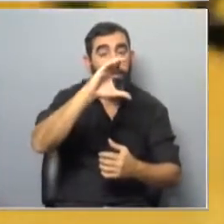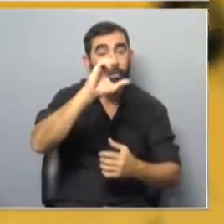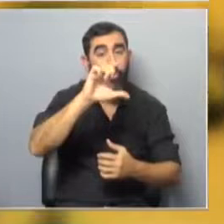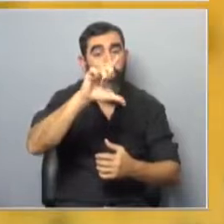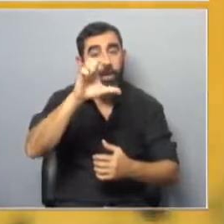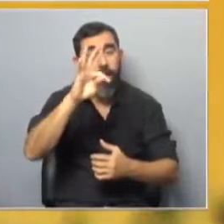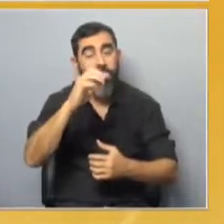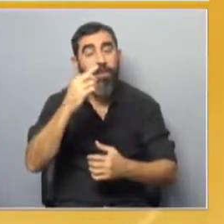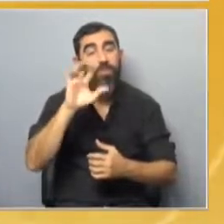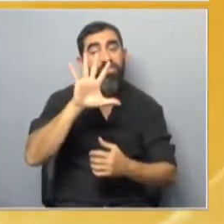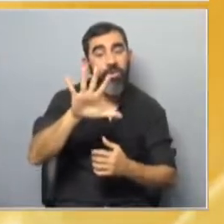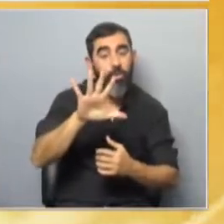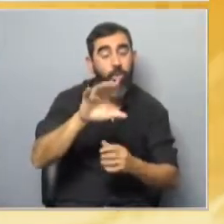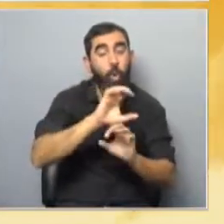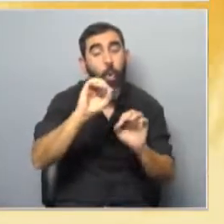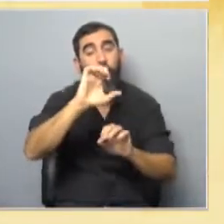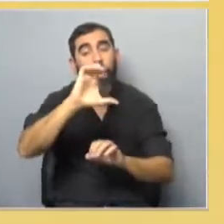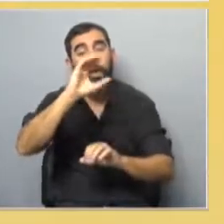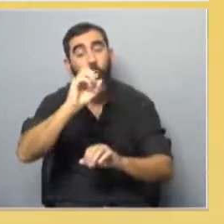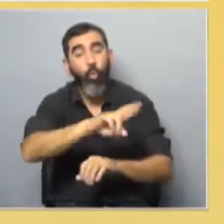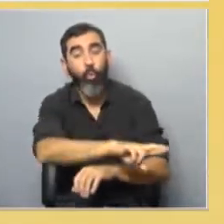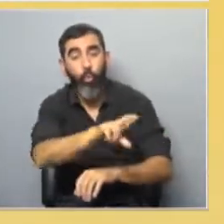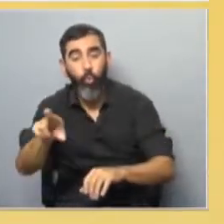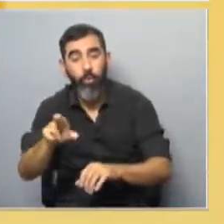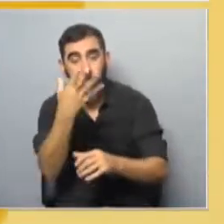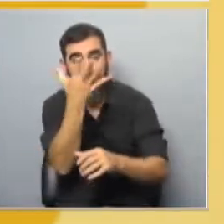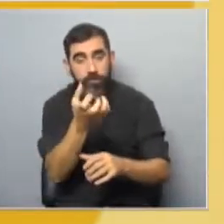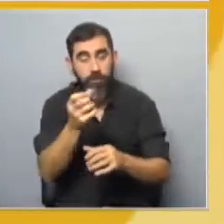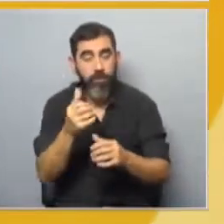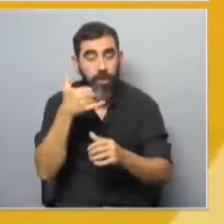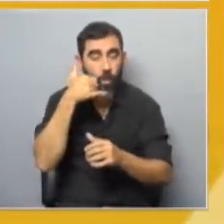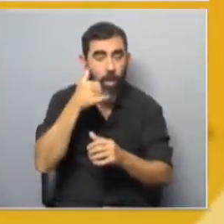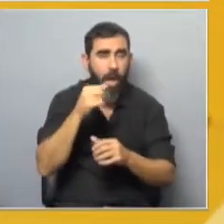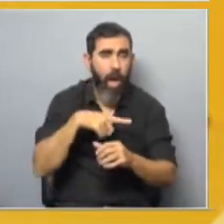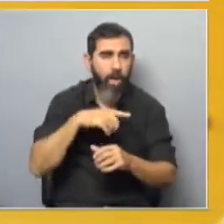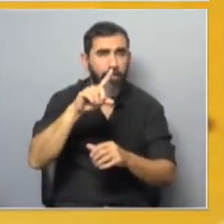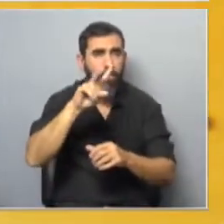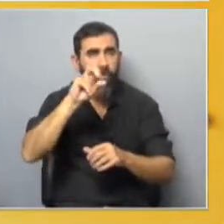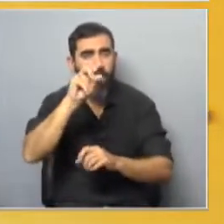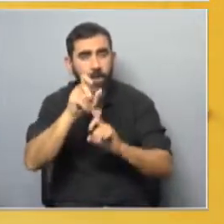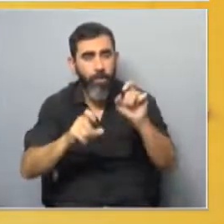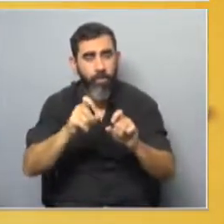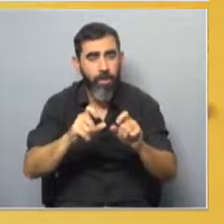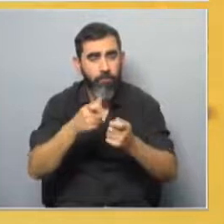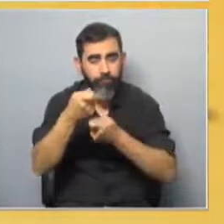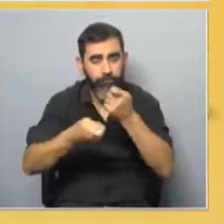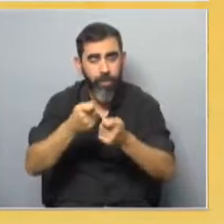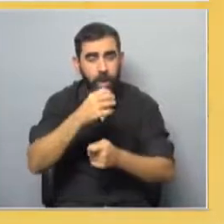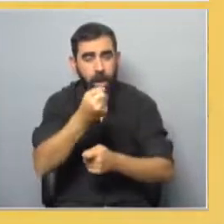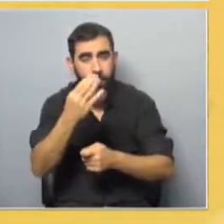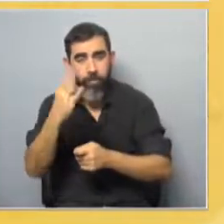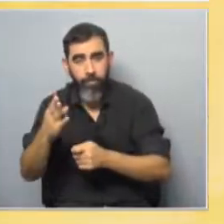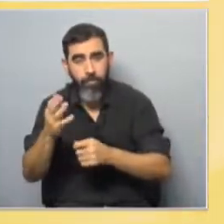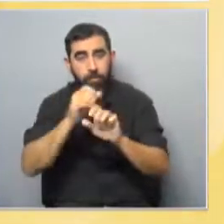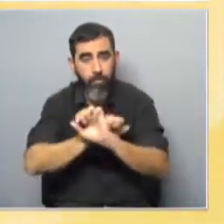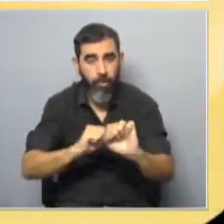tienen que instalar en el celular. Nos decía Hugo que actualmente son alrededor de 120 personas que están manejando la aplicación, pero bueno, la invitación es,